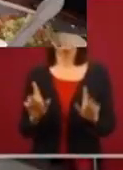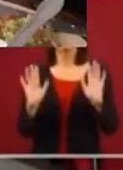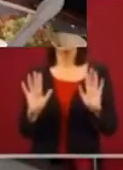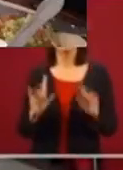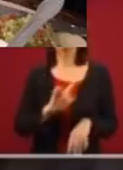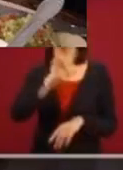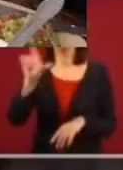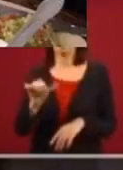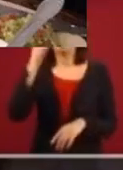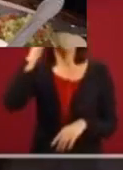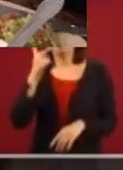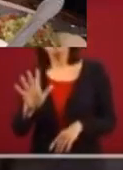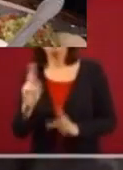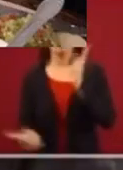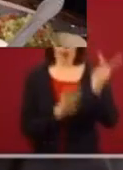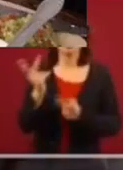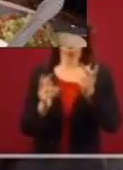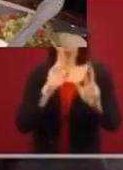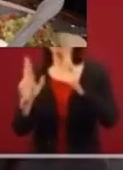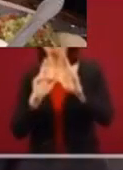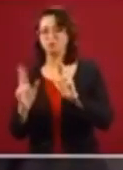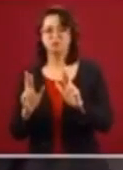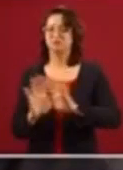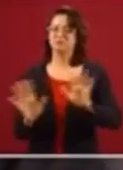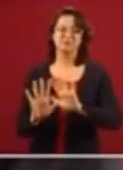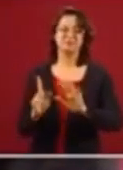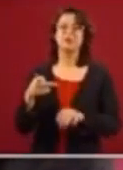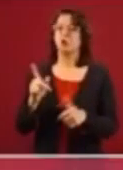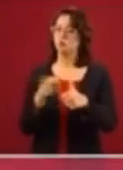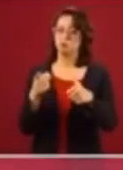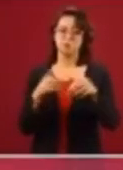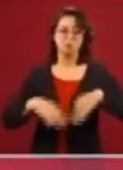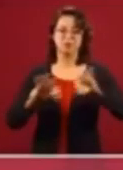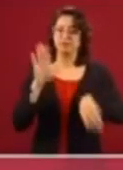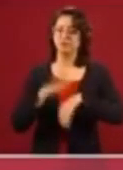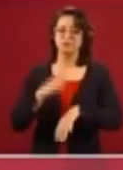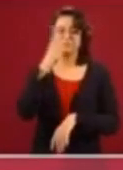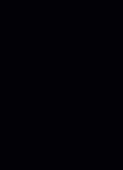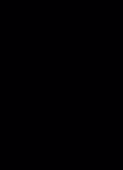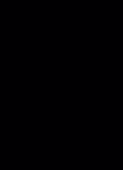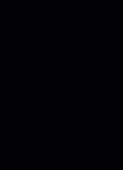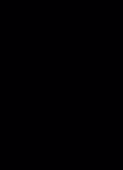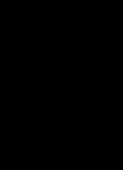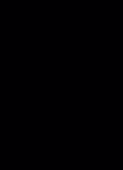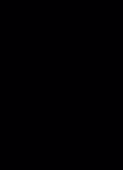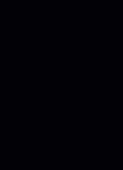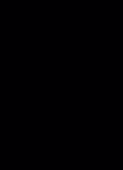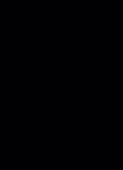ya abrimos para preguntas y respuestas, pero no puede haber nada más importante que lo que vamos a disfrutar esta mañana.